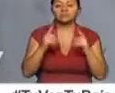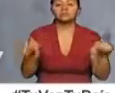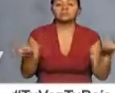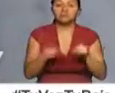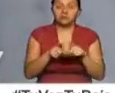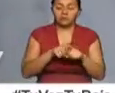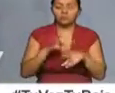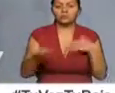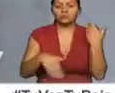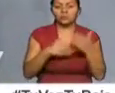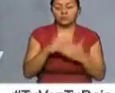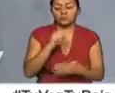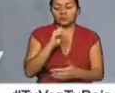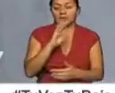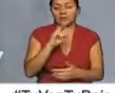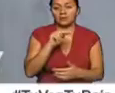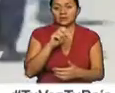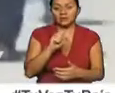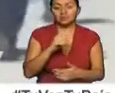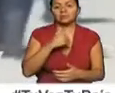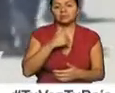total, Atenas tiene registrados